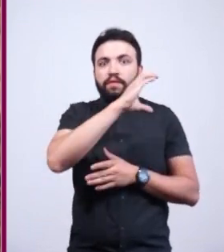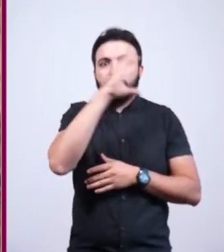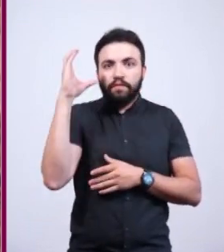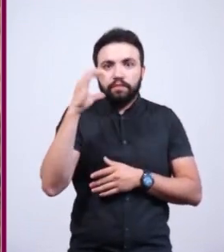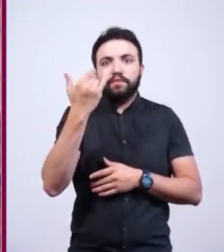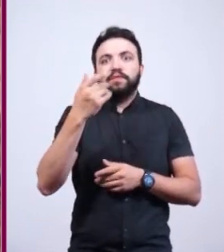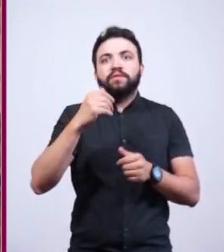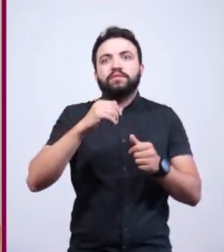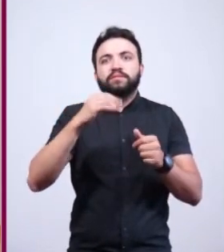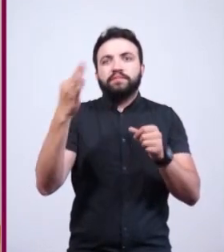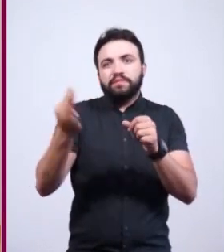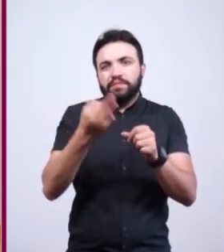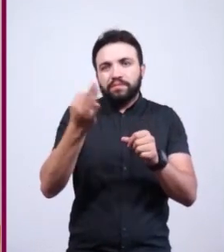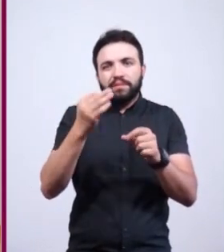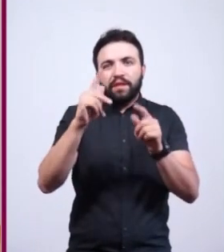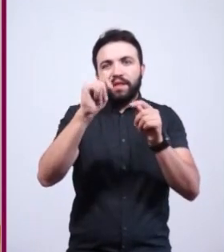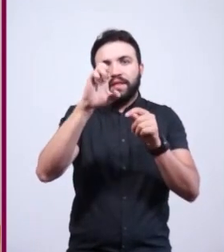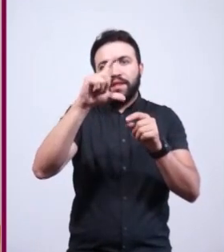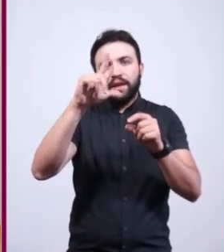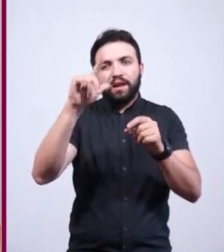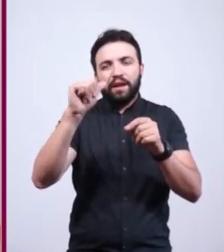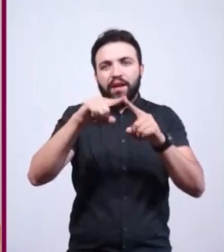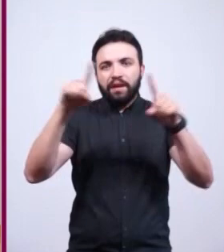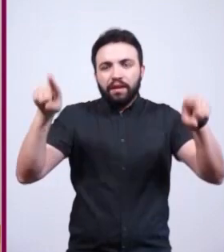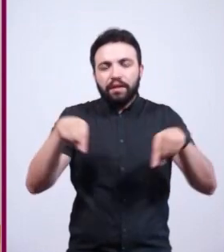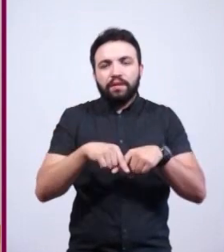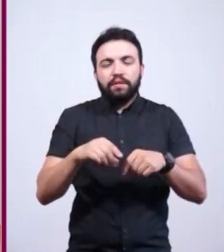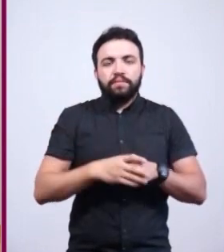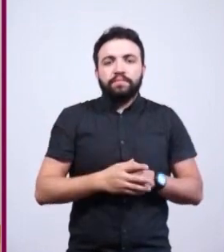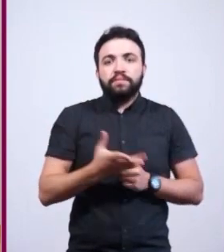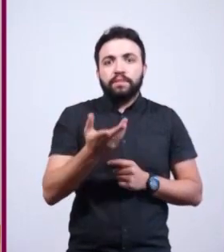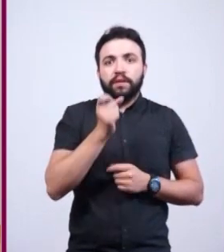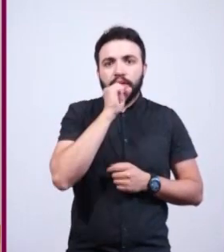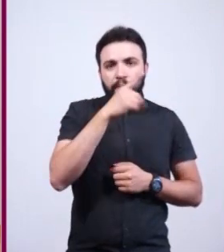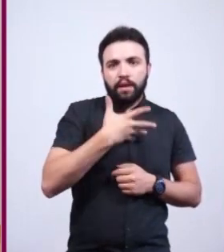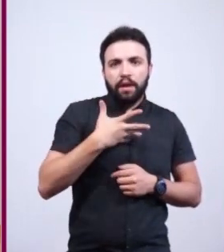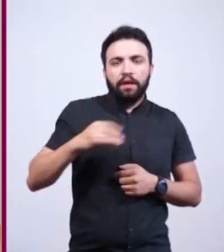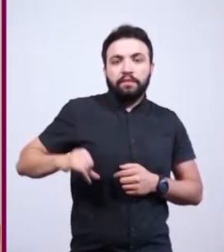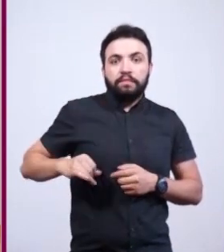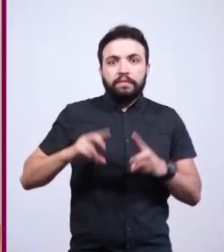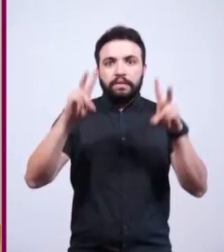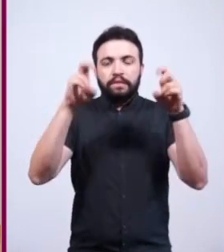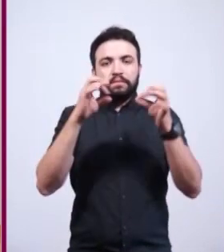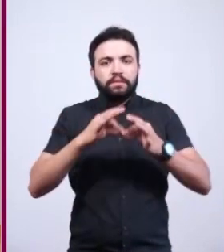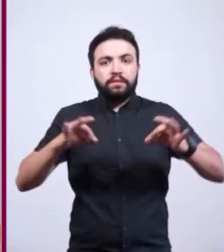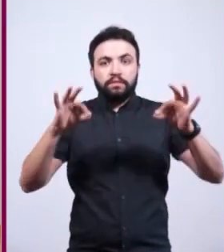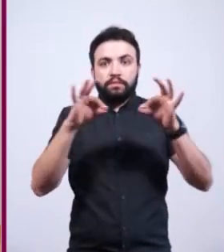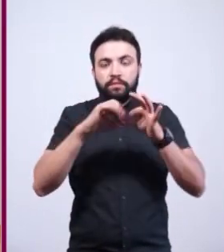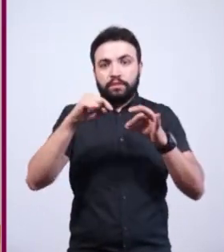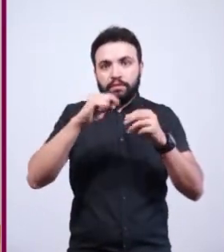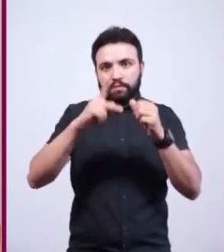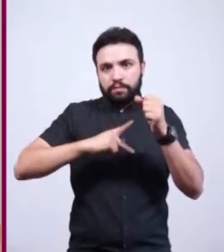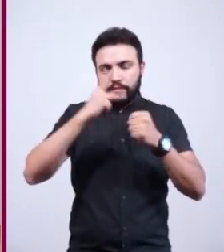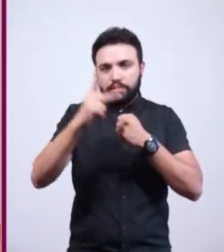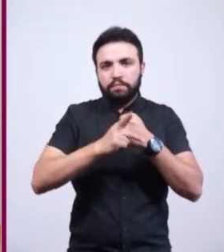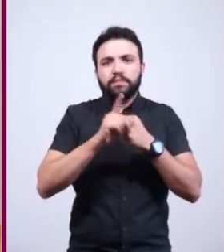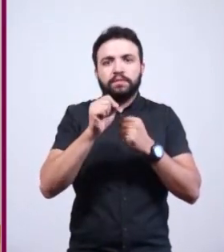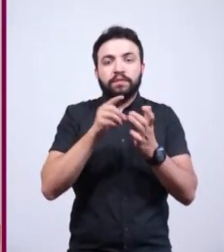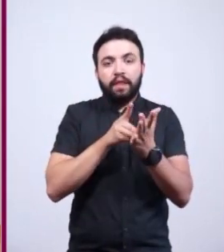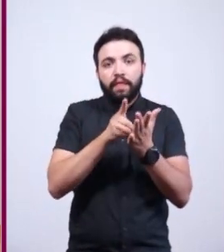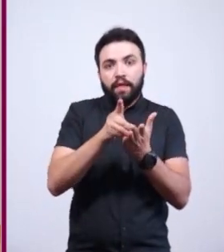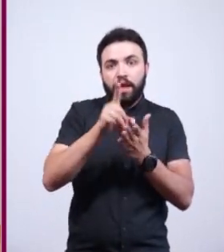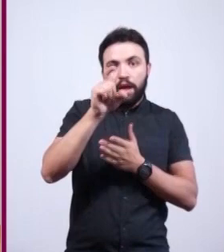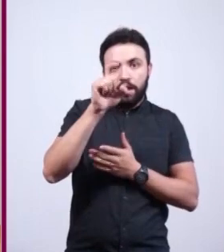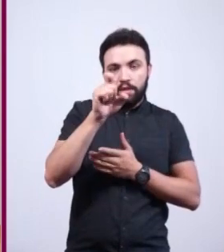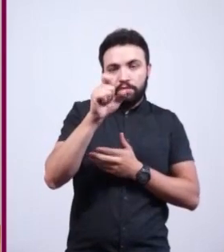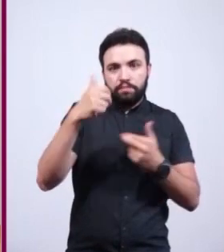el textil. Además, recientemente Florencia se ha interesado por dos temas muy importantes en nuestro país: el derecho al agua de los